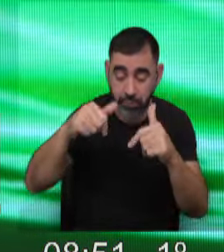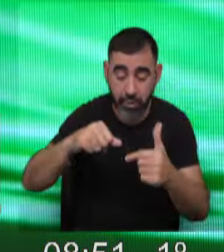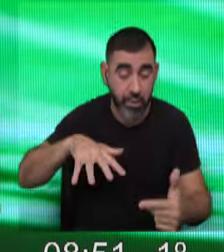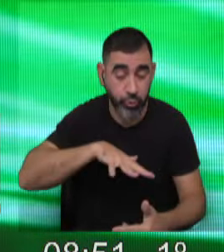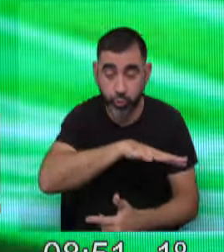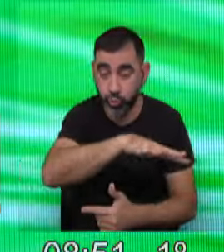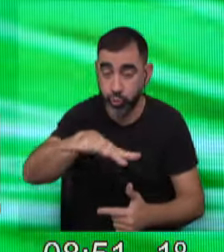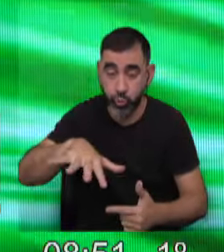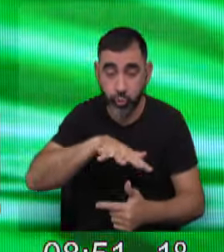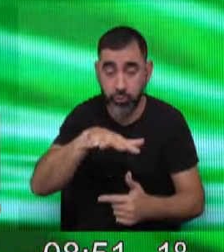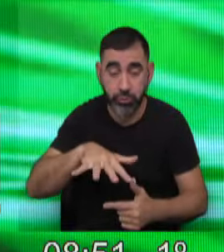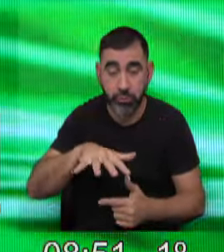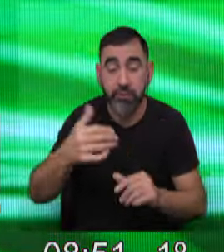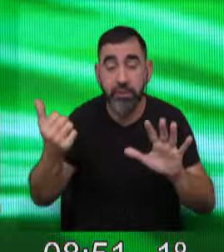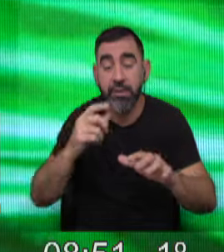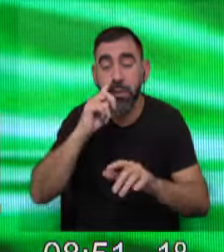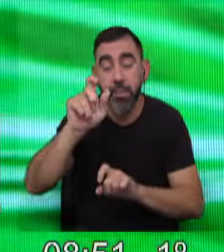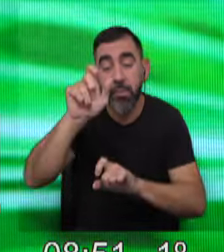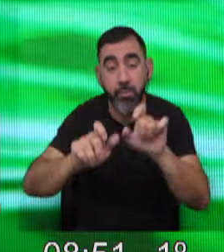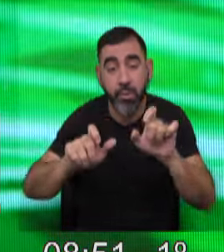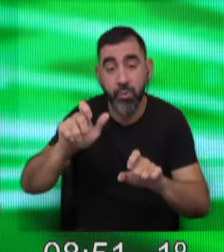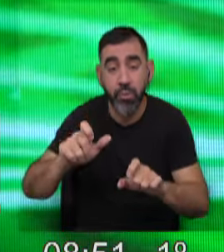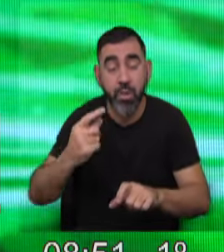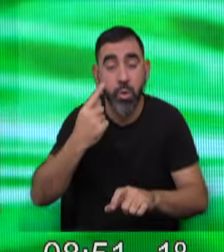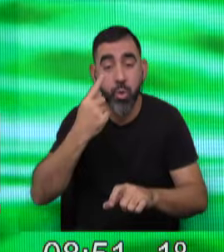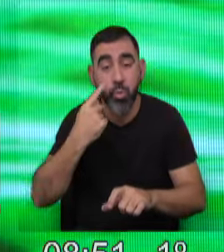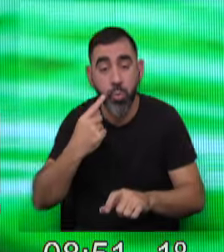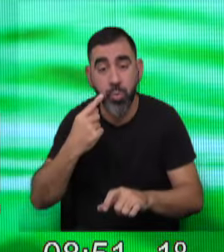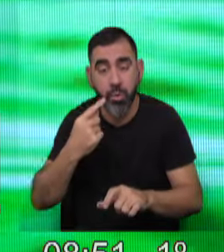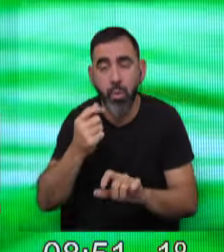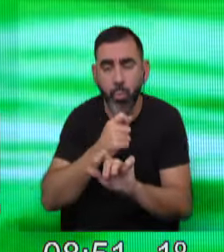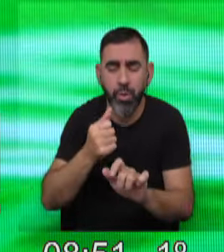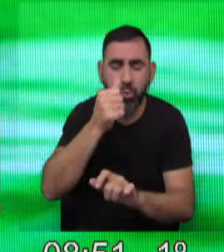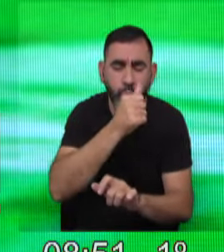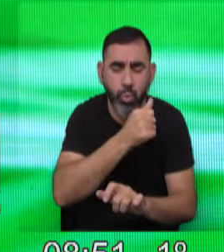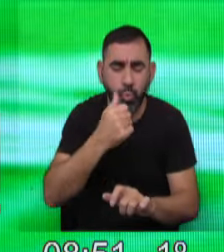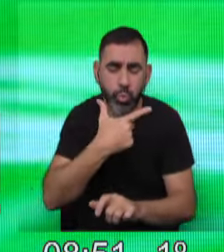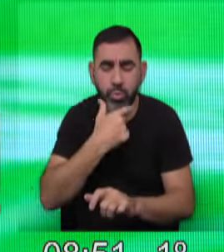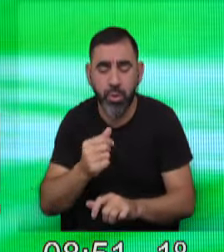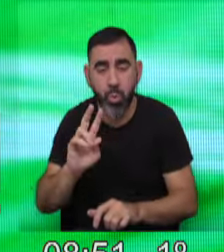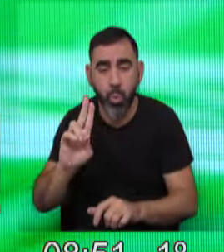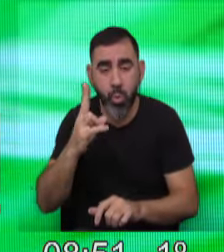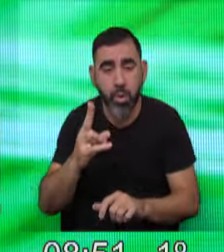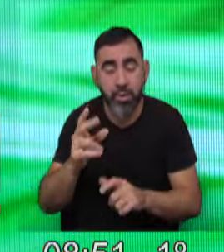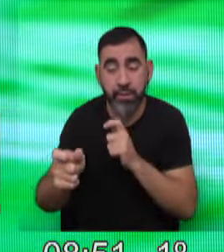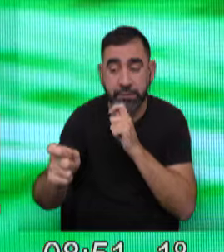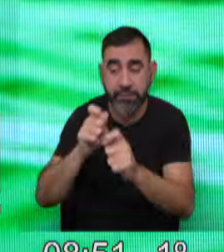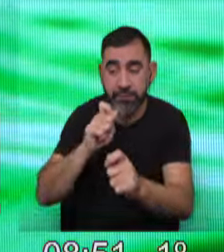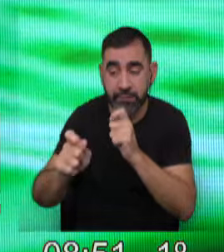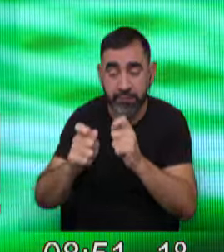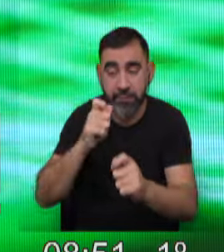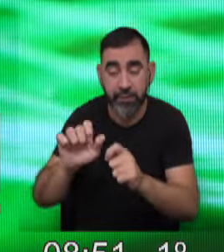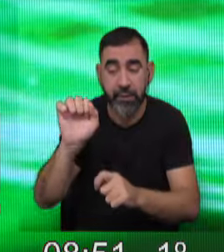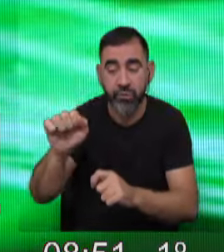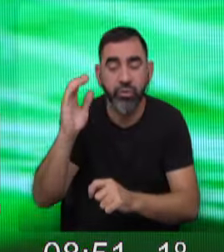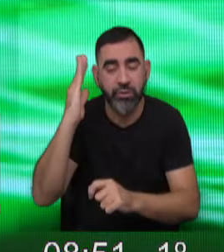sociedad. Cuando te hablo de 60.000 personas, claramente es un número sumamente manejable. Uruguay, a partir del censo y las encuestas continuas de hogares,